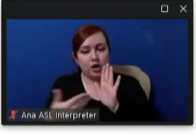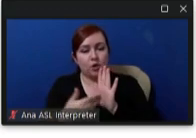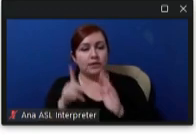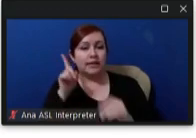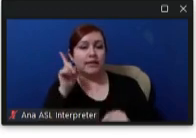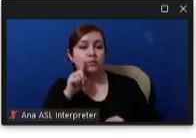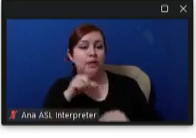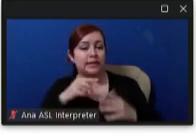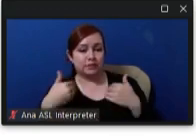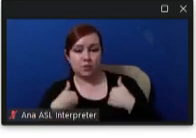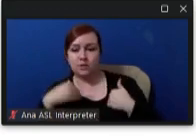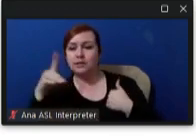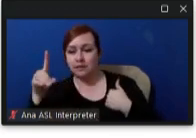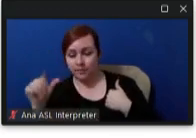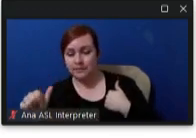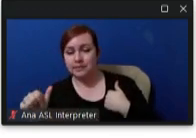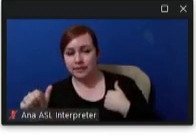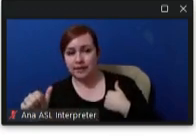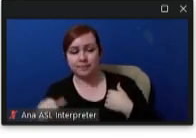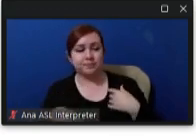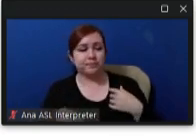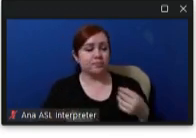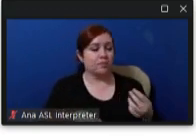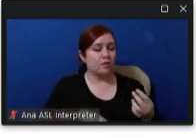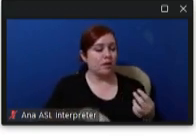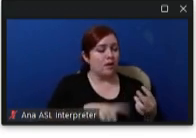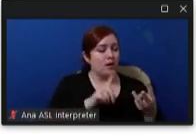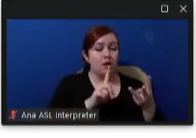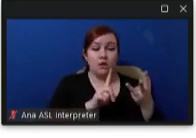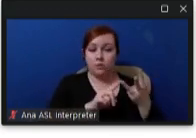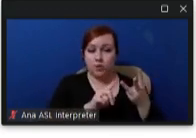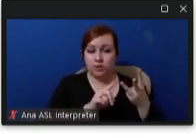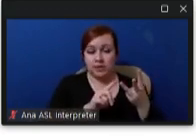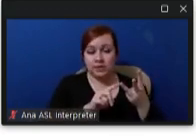discapacidad. Número tres, cómo